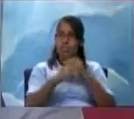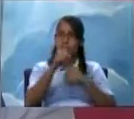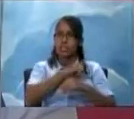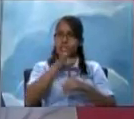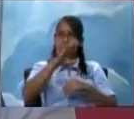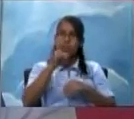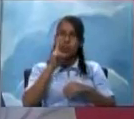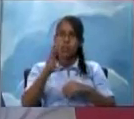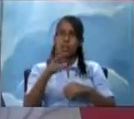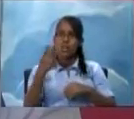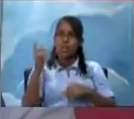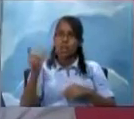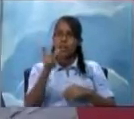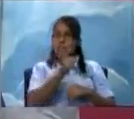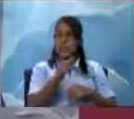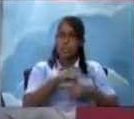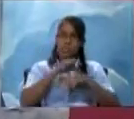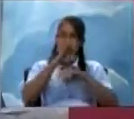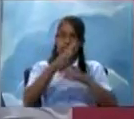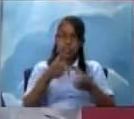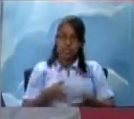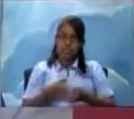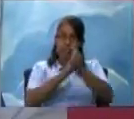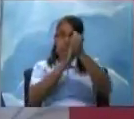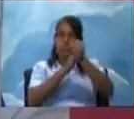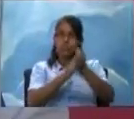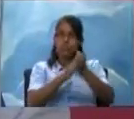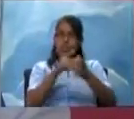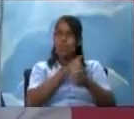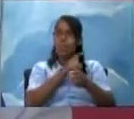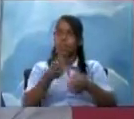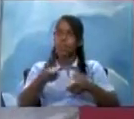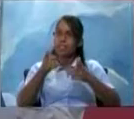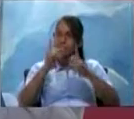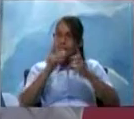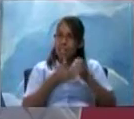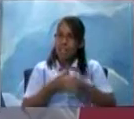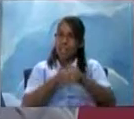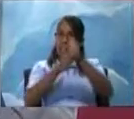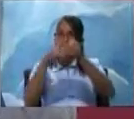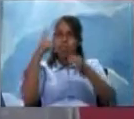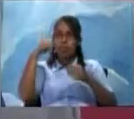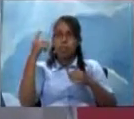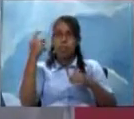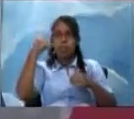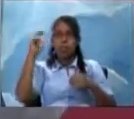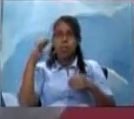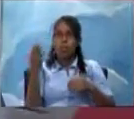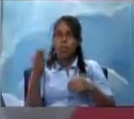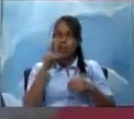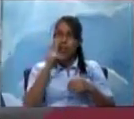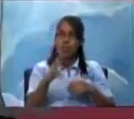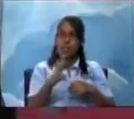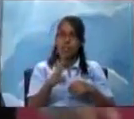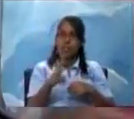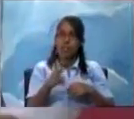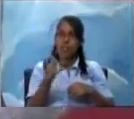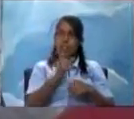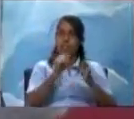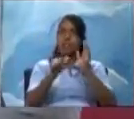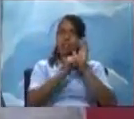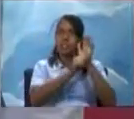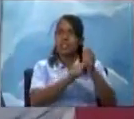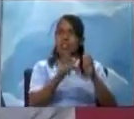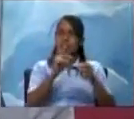muchas cosas de eso estamos viendo, que la gente se deja guiar. Se deja guiar es por lo que ven, pues,